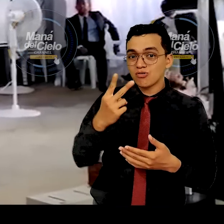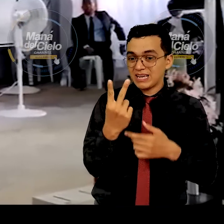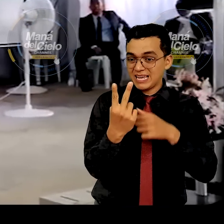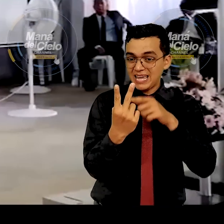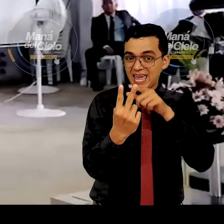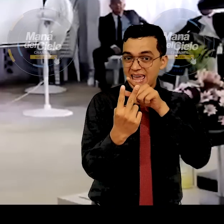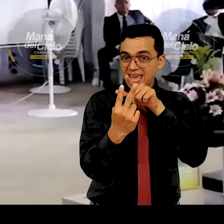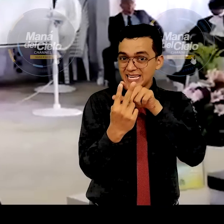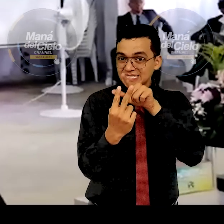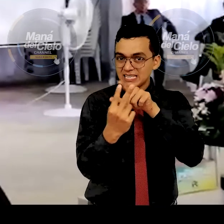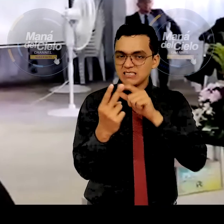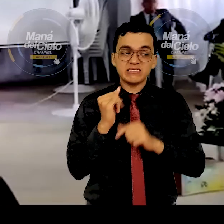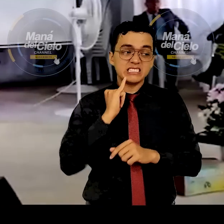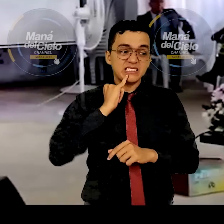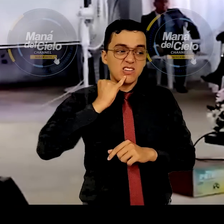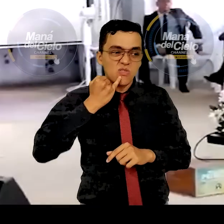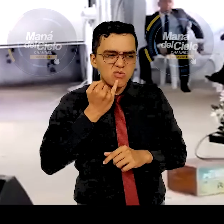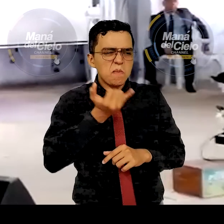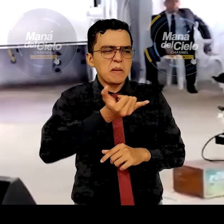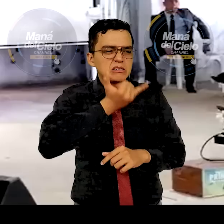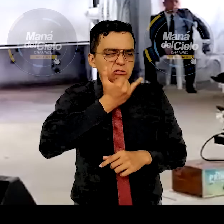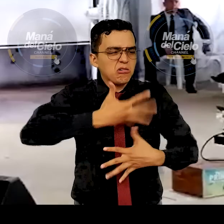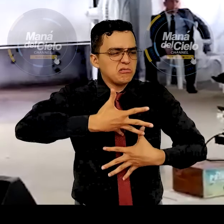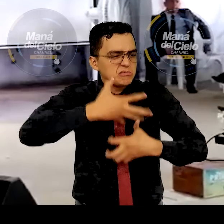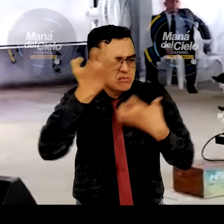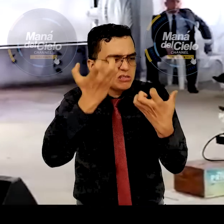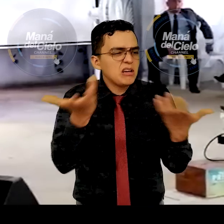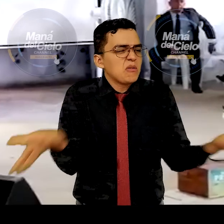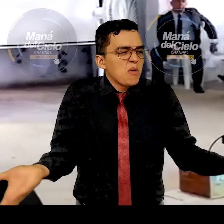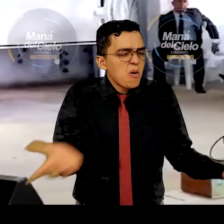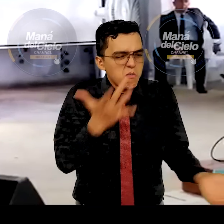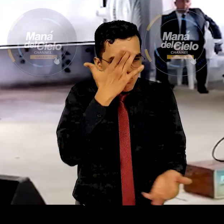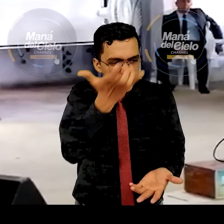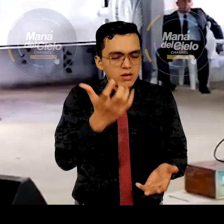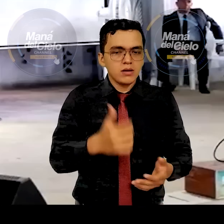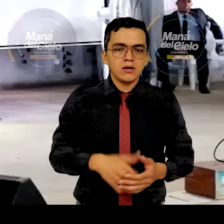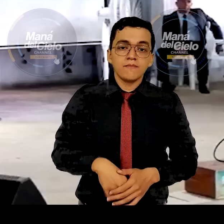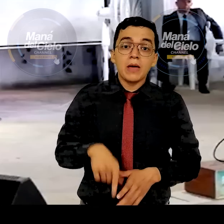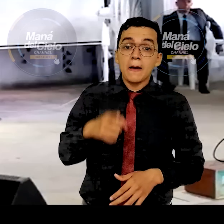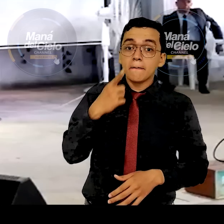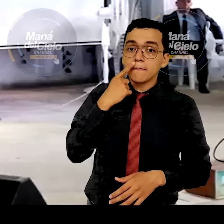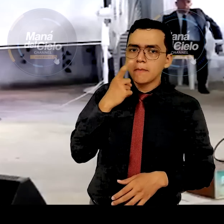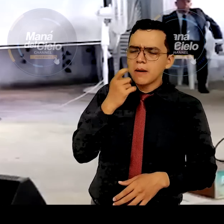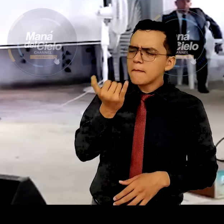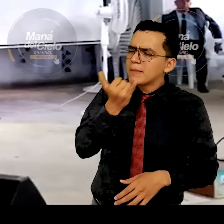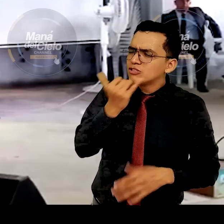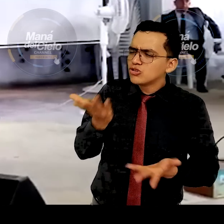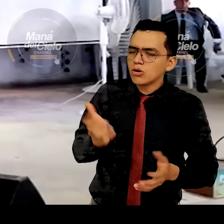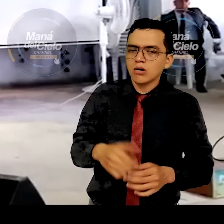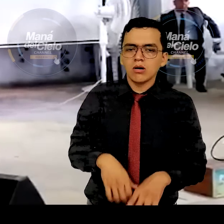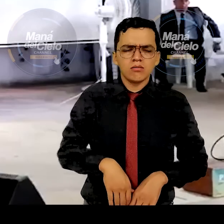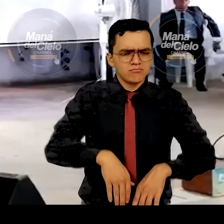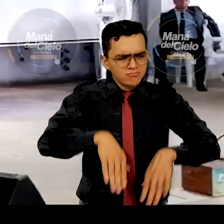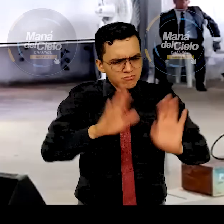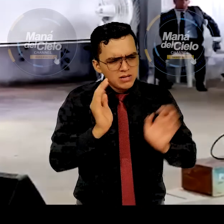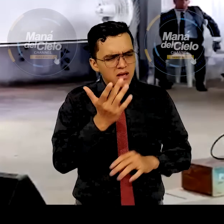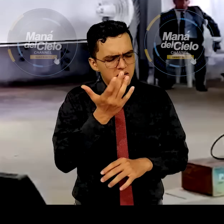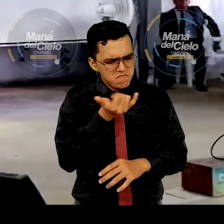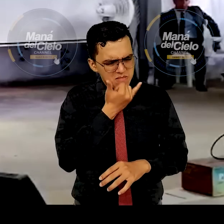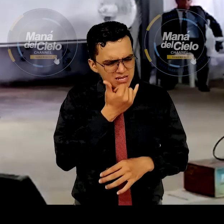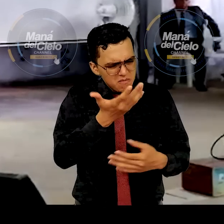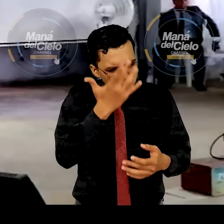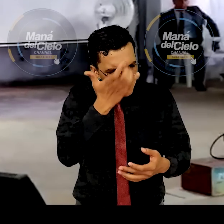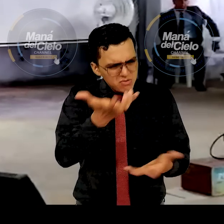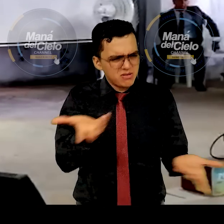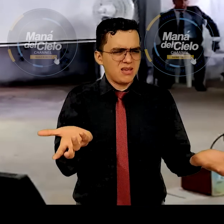salió a hablar con él. Dijo, ¿qué te pasa? Porque, no, pero padre, ¿cómo que qué me pasa? Yo me quedo